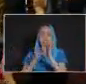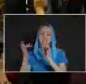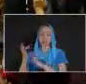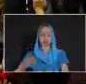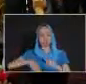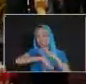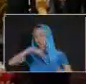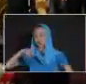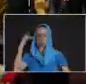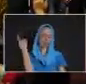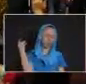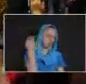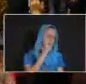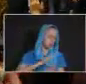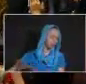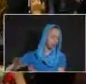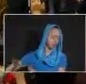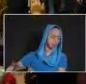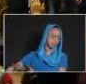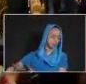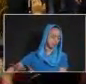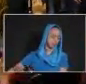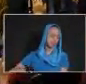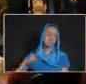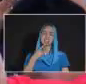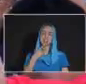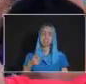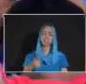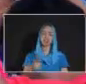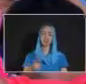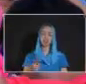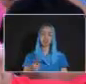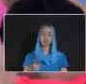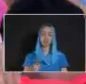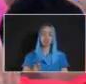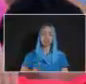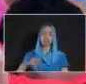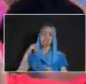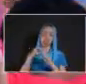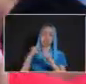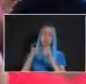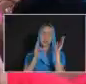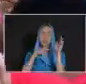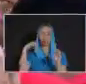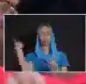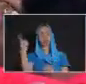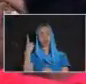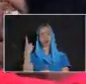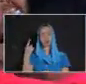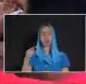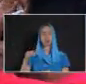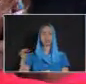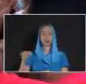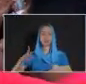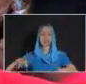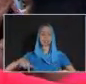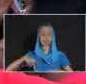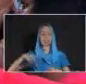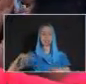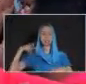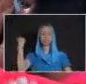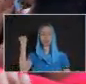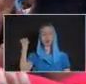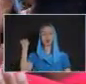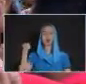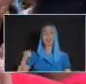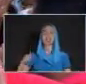de Jesús le decimos, en ese nombre que es sobre todo nombre, que venció a la muerte, al diablo y todos sus secuaces,